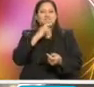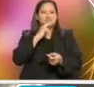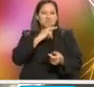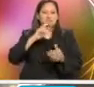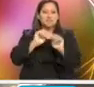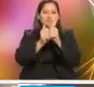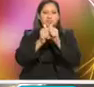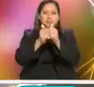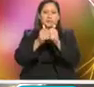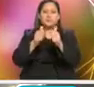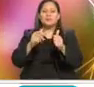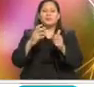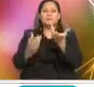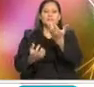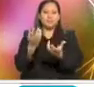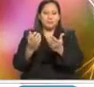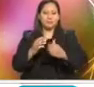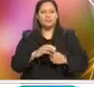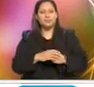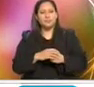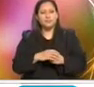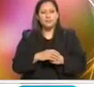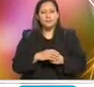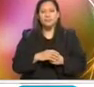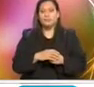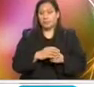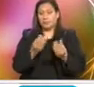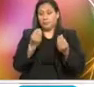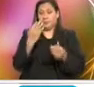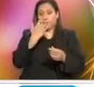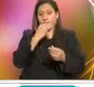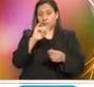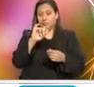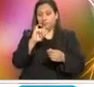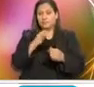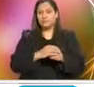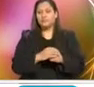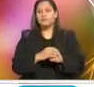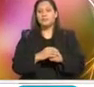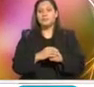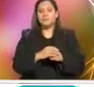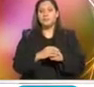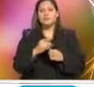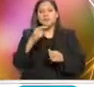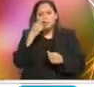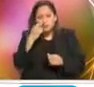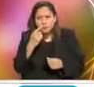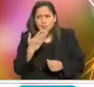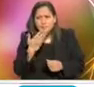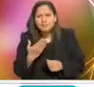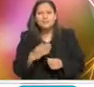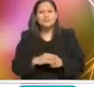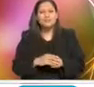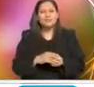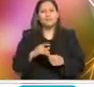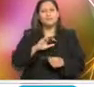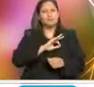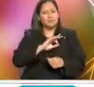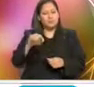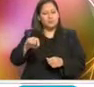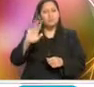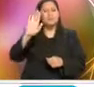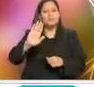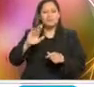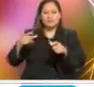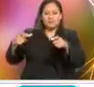¿no? Rapidísimo Está, se doró. perfecto. Sí, queda muy, muy bien. Sí. Quedan muy ricos. Huele diferentes, rico. como dice, lo puedes usar hasta como si